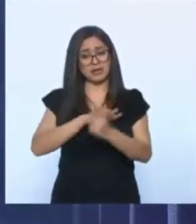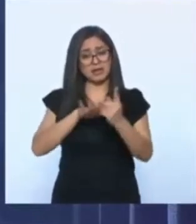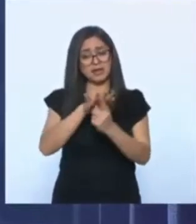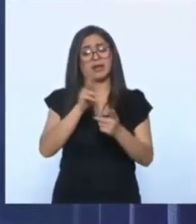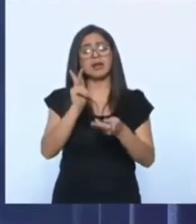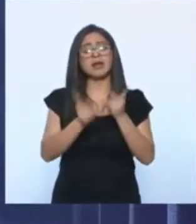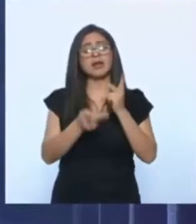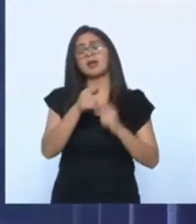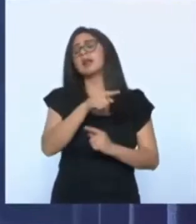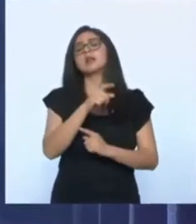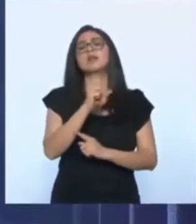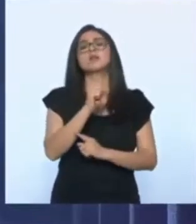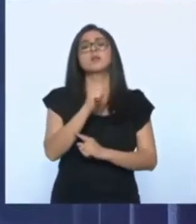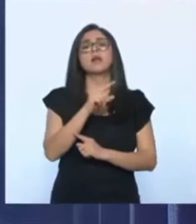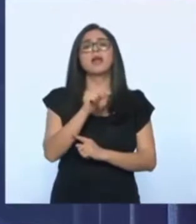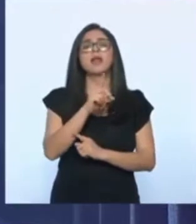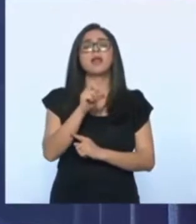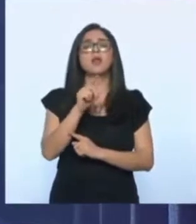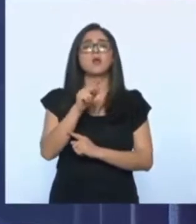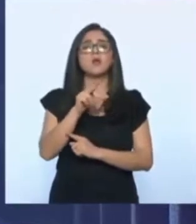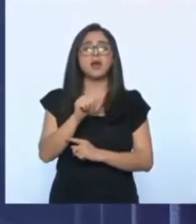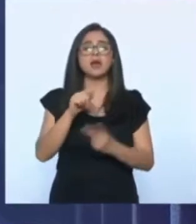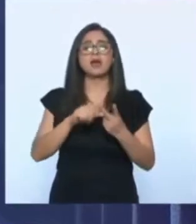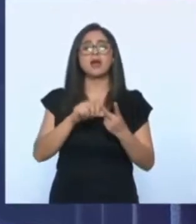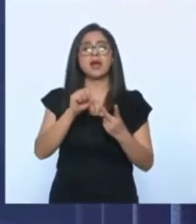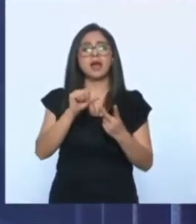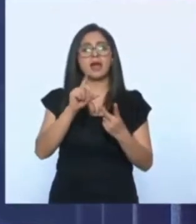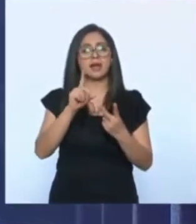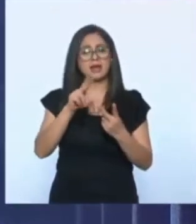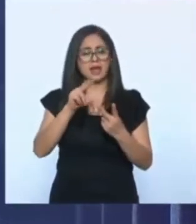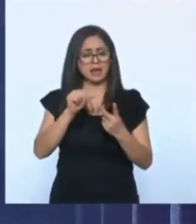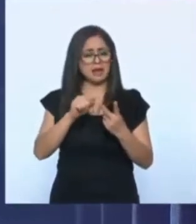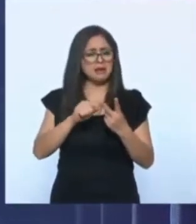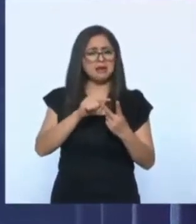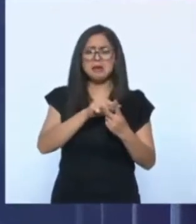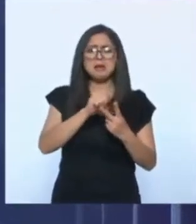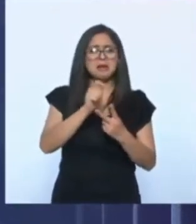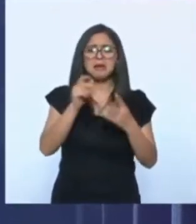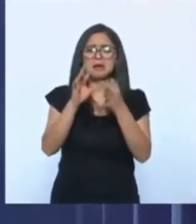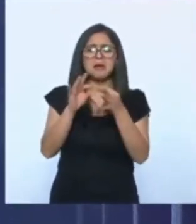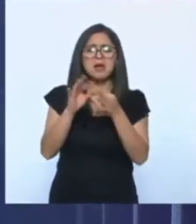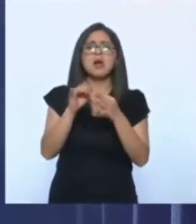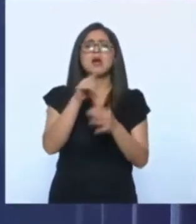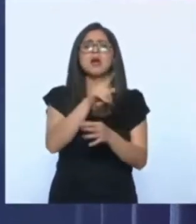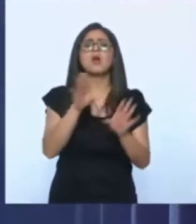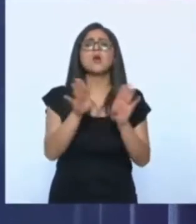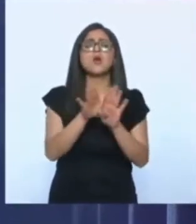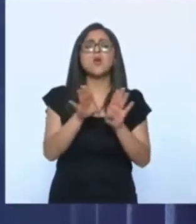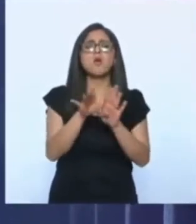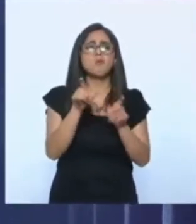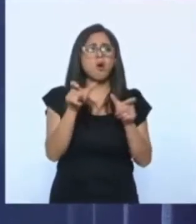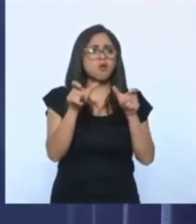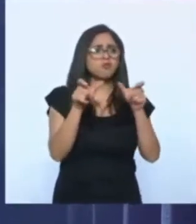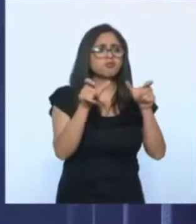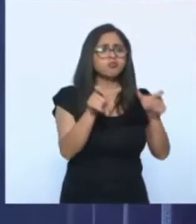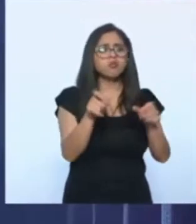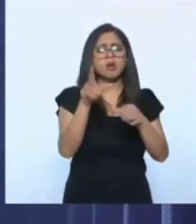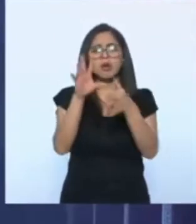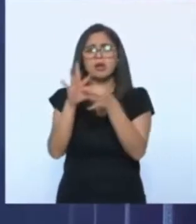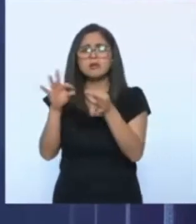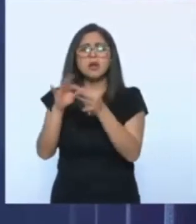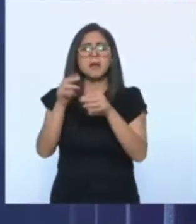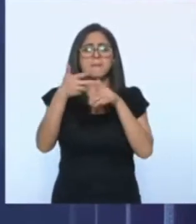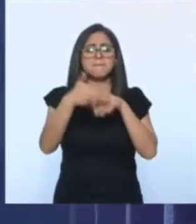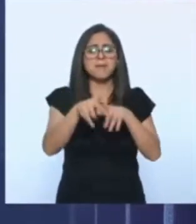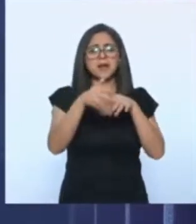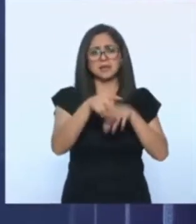Luna, periodista, fotógrafa y poeta, y Adriana Tafoya. Ellas nos van a contar cómo cubrir una marcha feminista. Esto es muy importante,